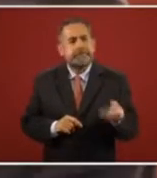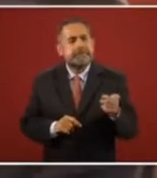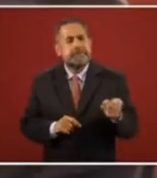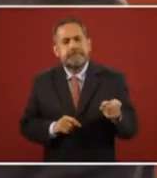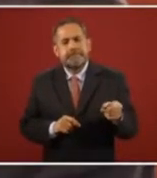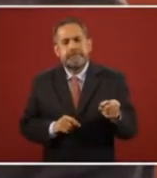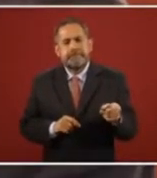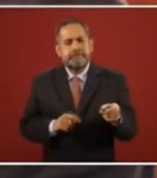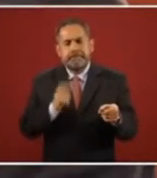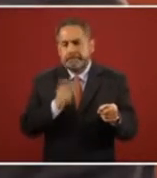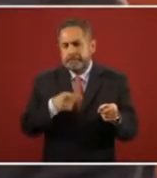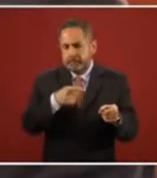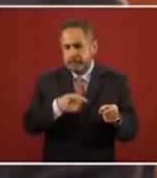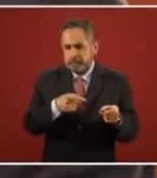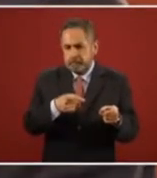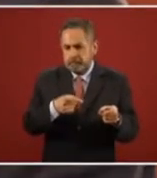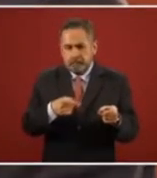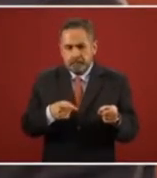d